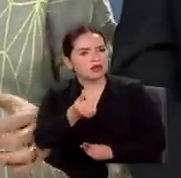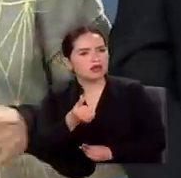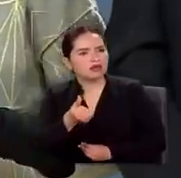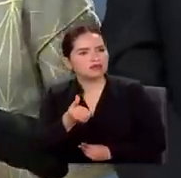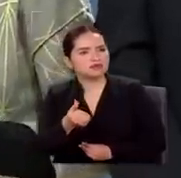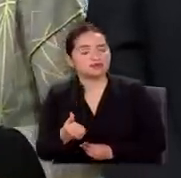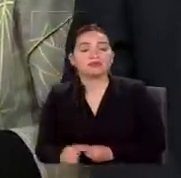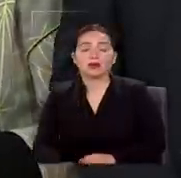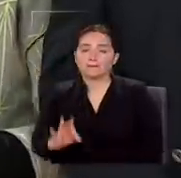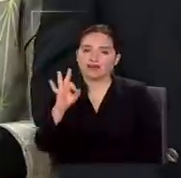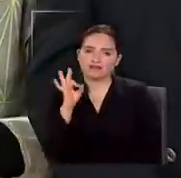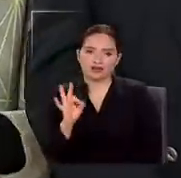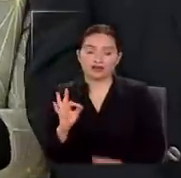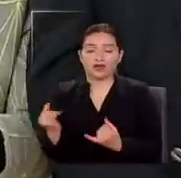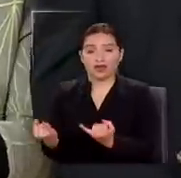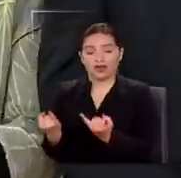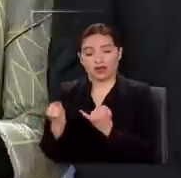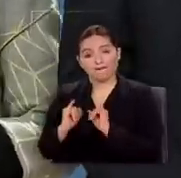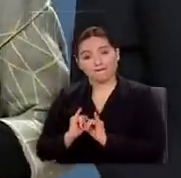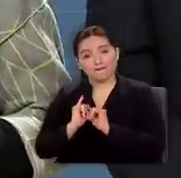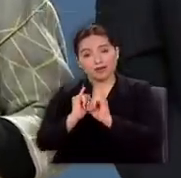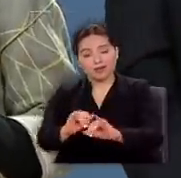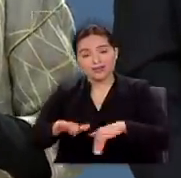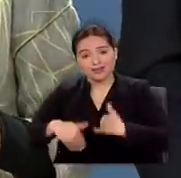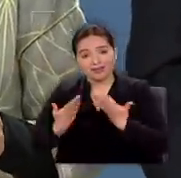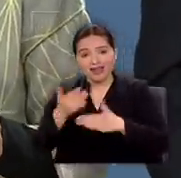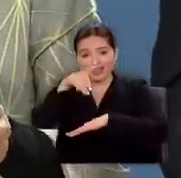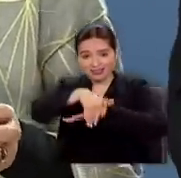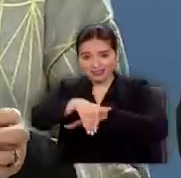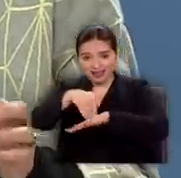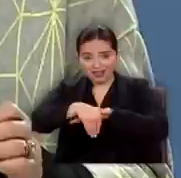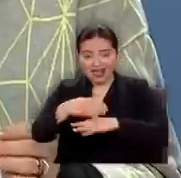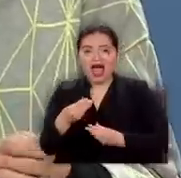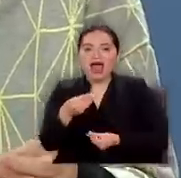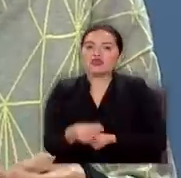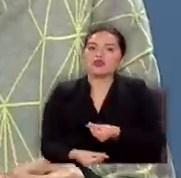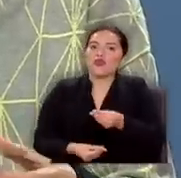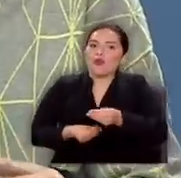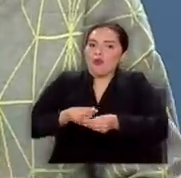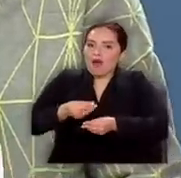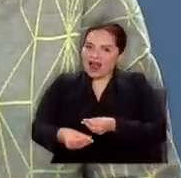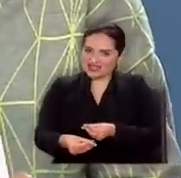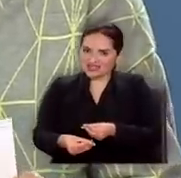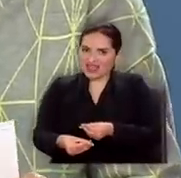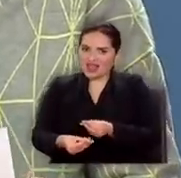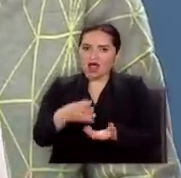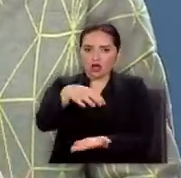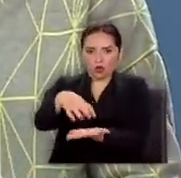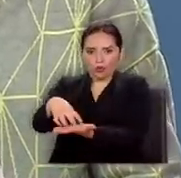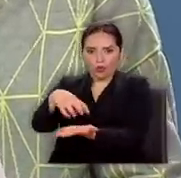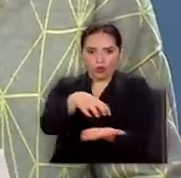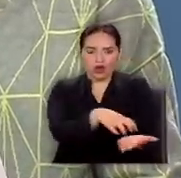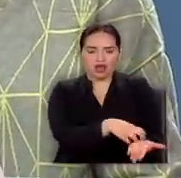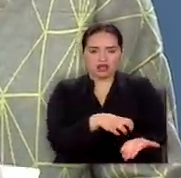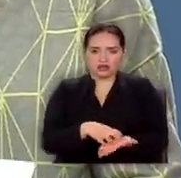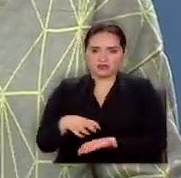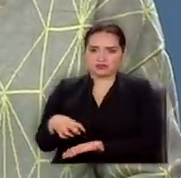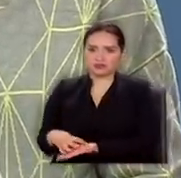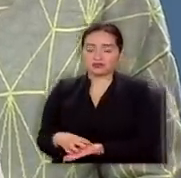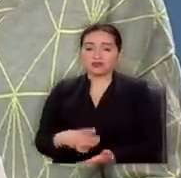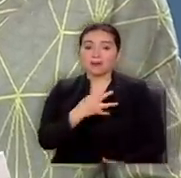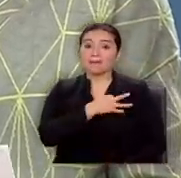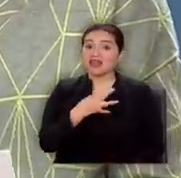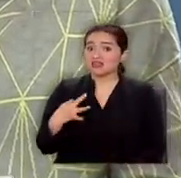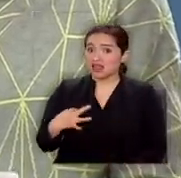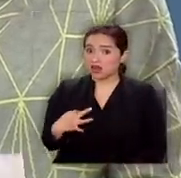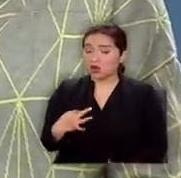perfecto la información se va a entregar en la tarde actualizada en aquellas comunas donde por parte del